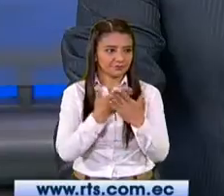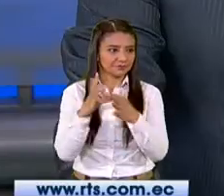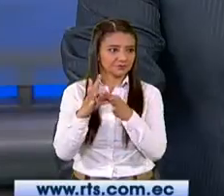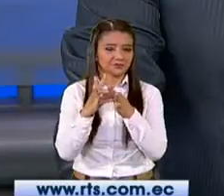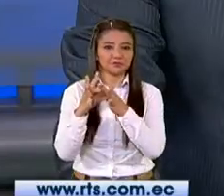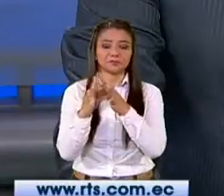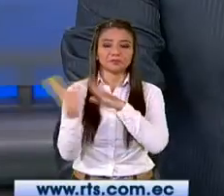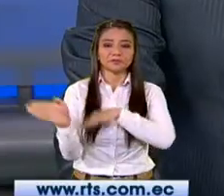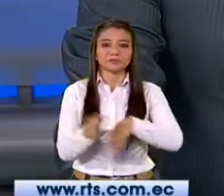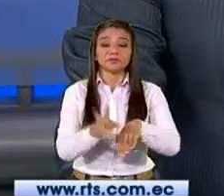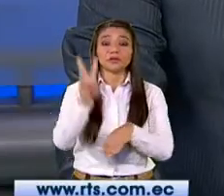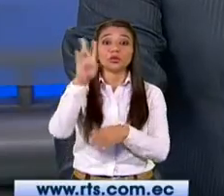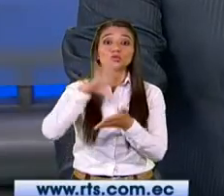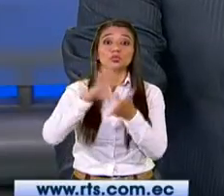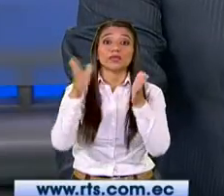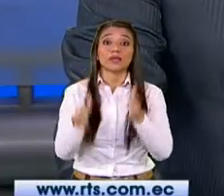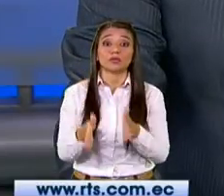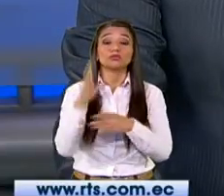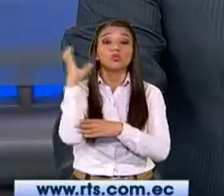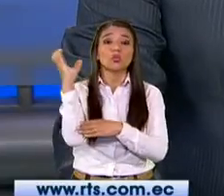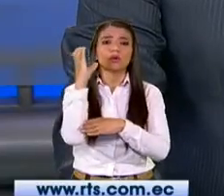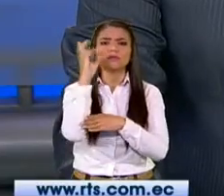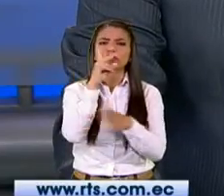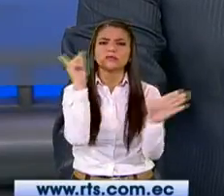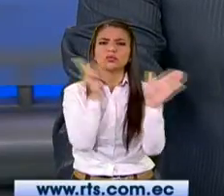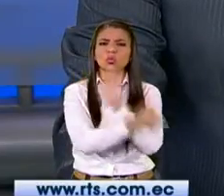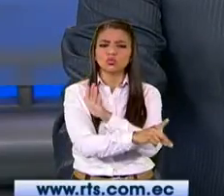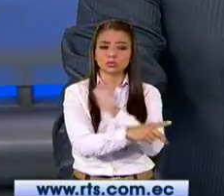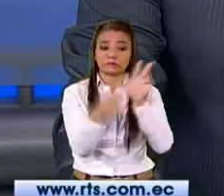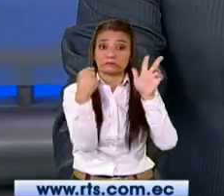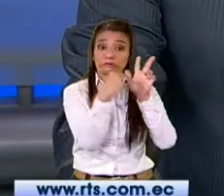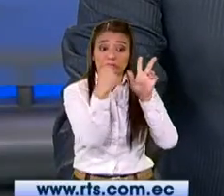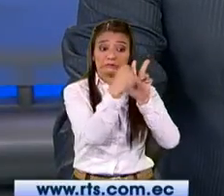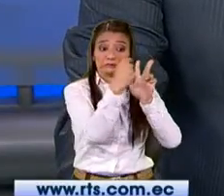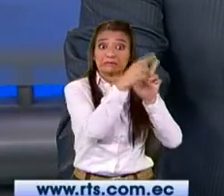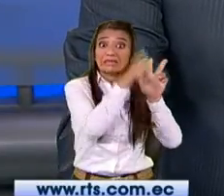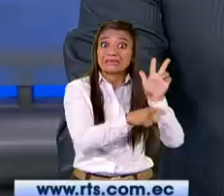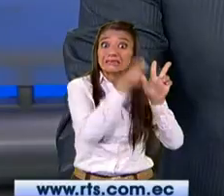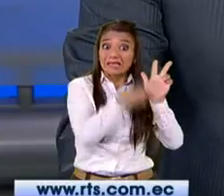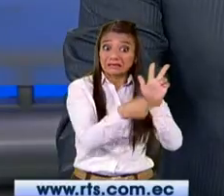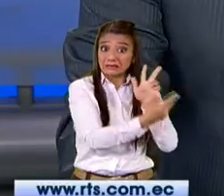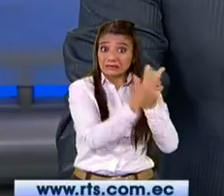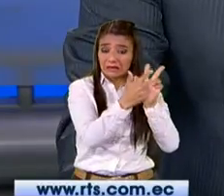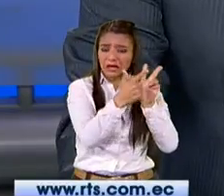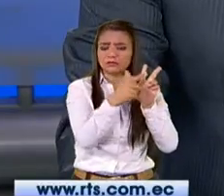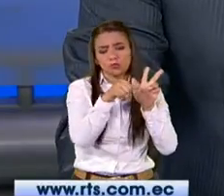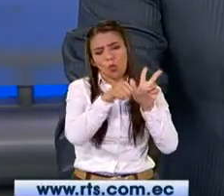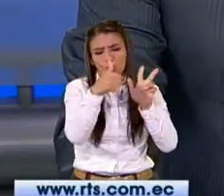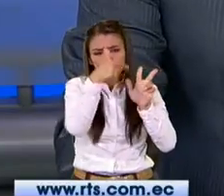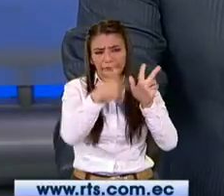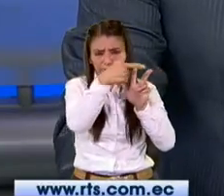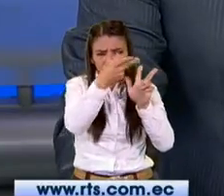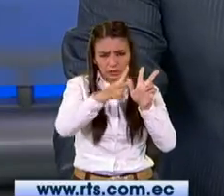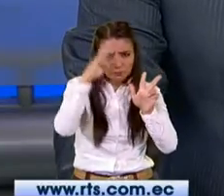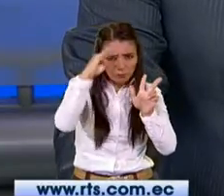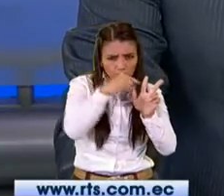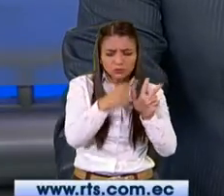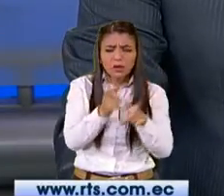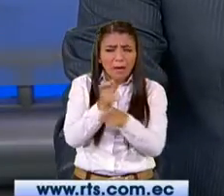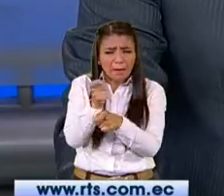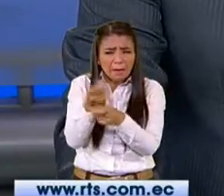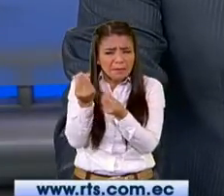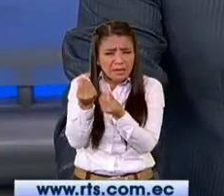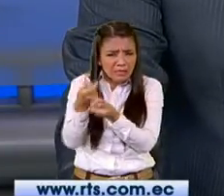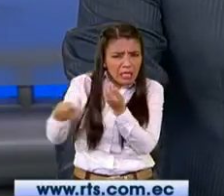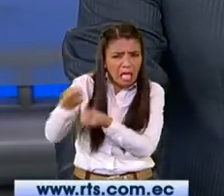Dice el dos ciudadanos de nacionalidad colombiana denunciaron ser víctimas de una aparente extorsión por parte de tres sujetos. Uno de ellos sería un